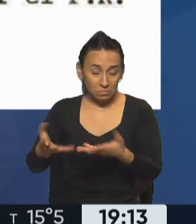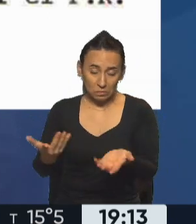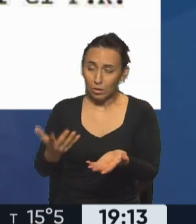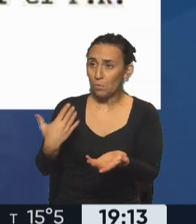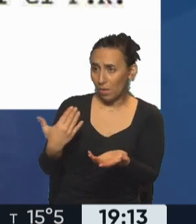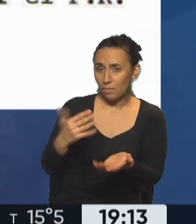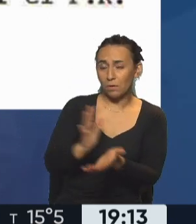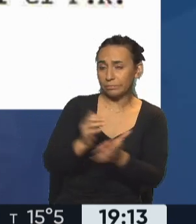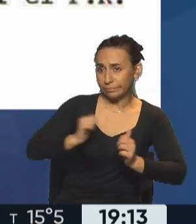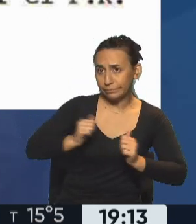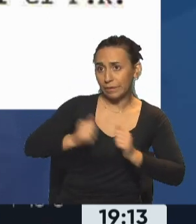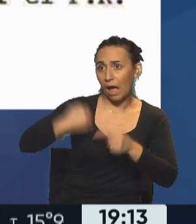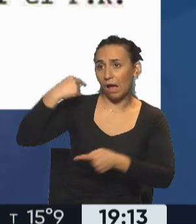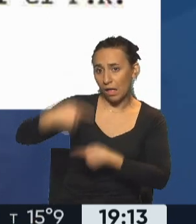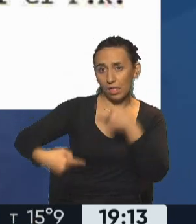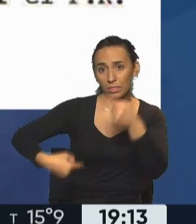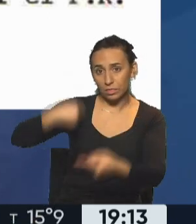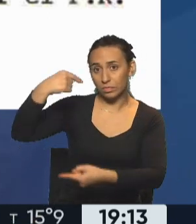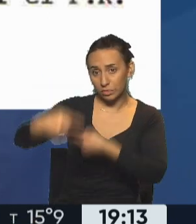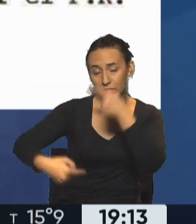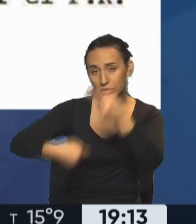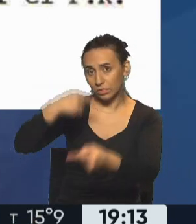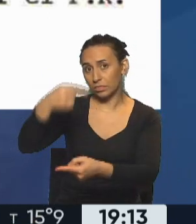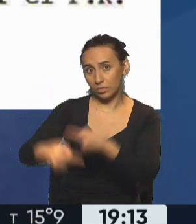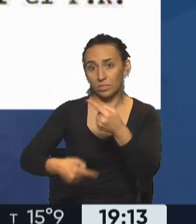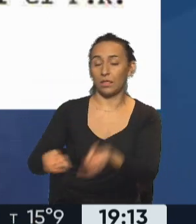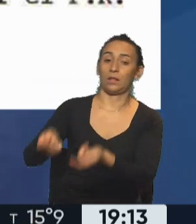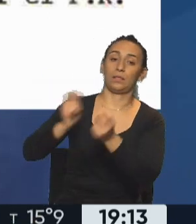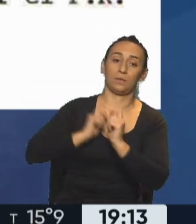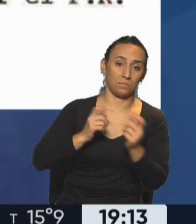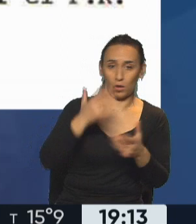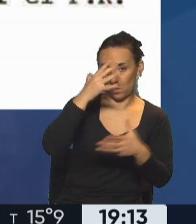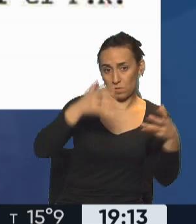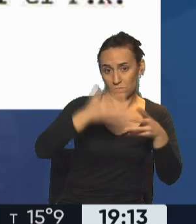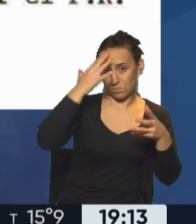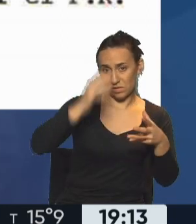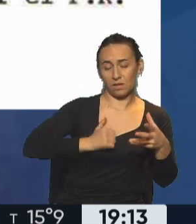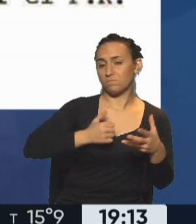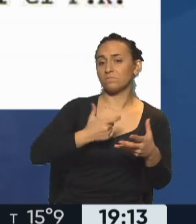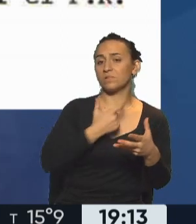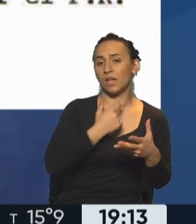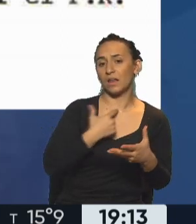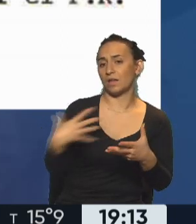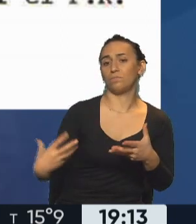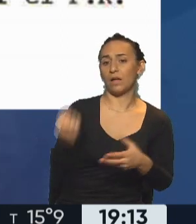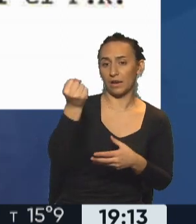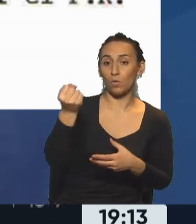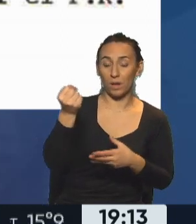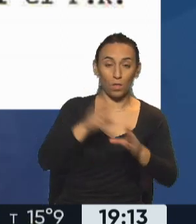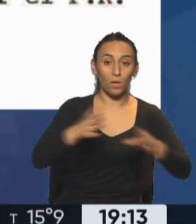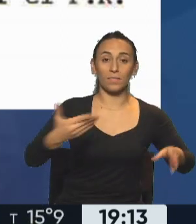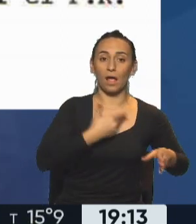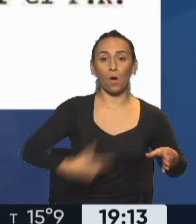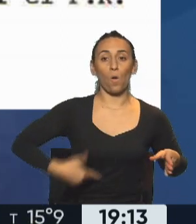se tornara favorablemente a nuestras Fuerzas Armadas, salvo que la Junta Militar deseara recuperar las islas durante su